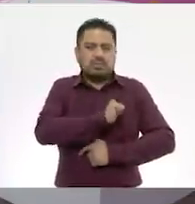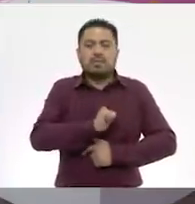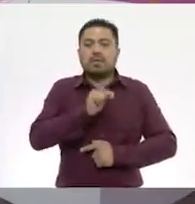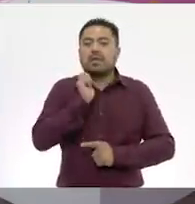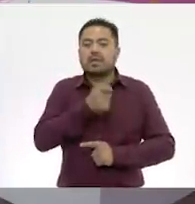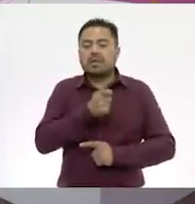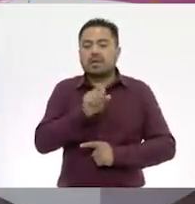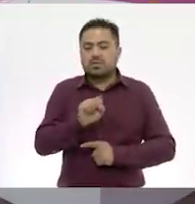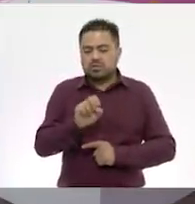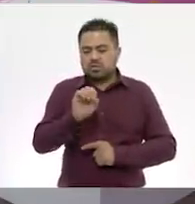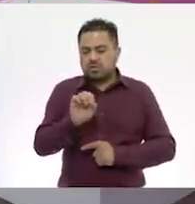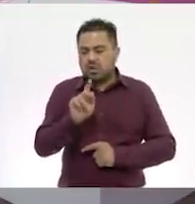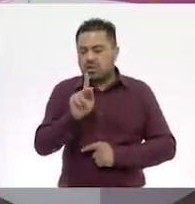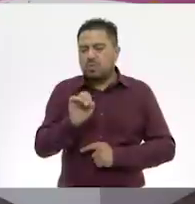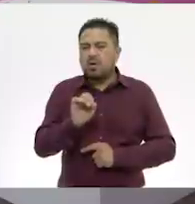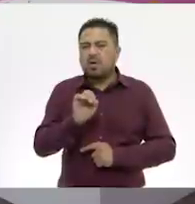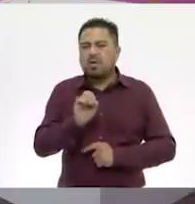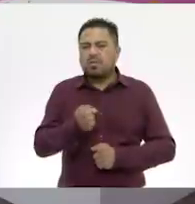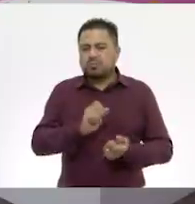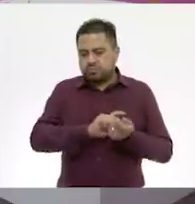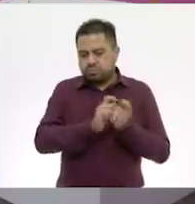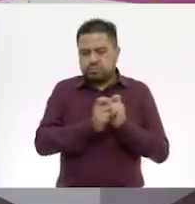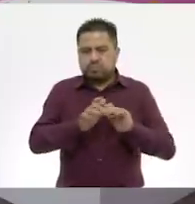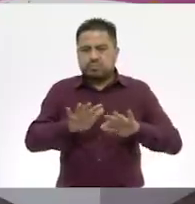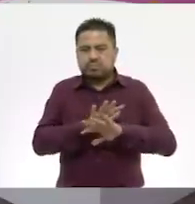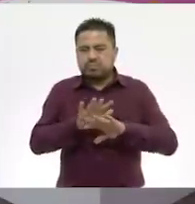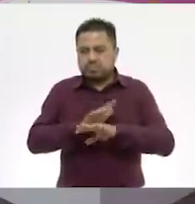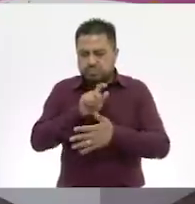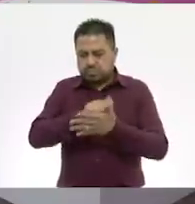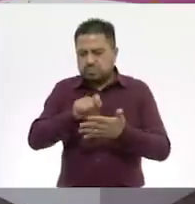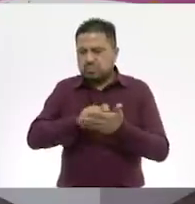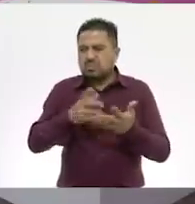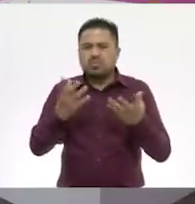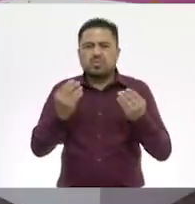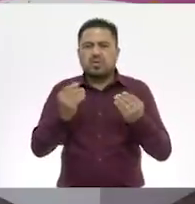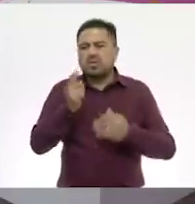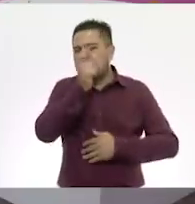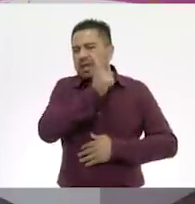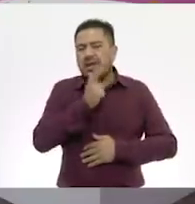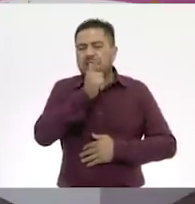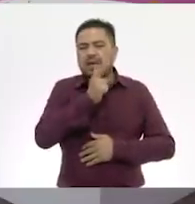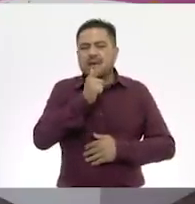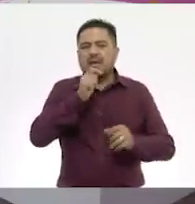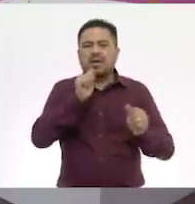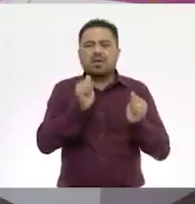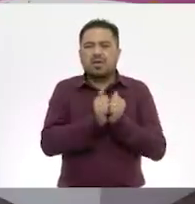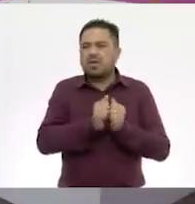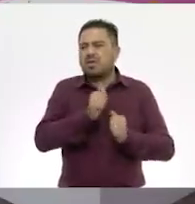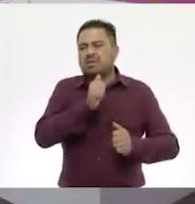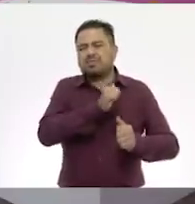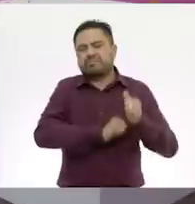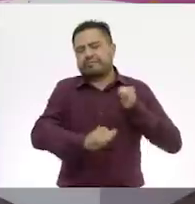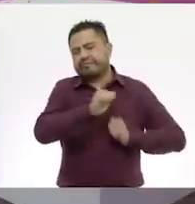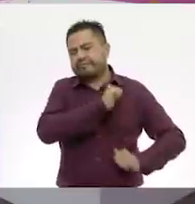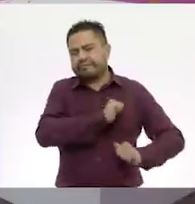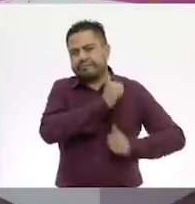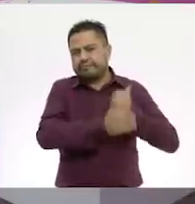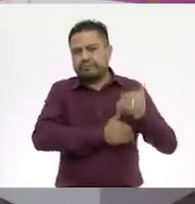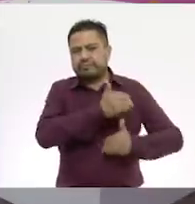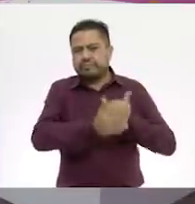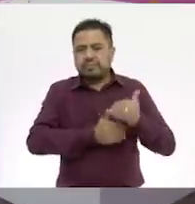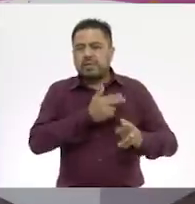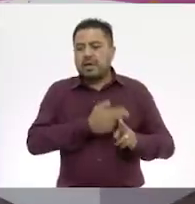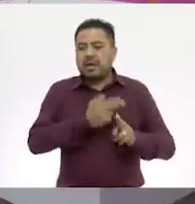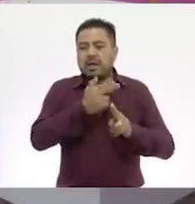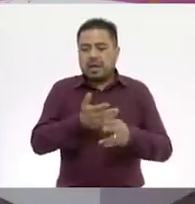de Esopo se tradujeron y se reescribieron a muchísimas lenguas en muchísimas épocas y